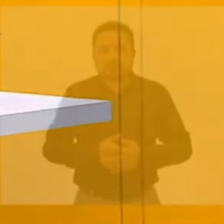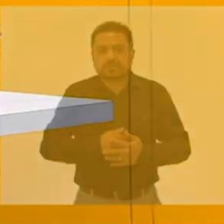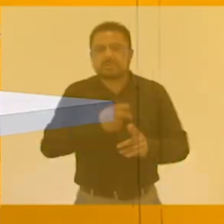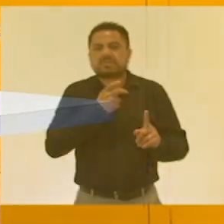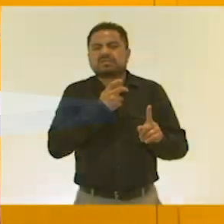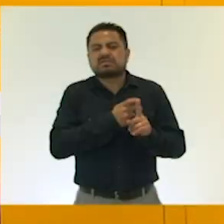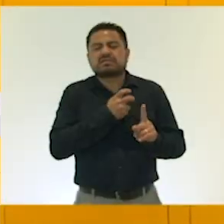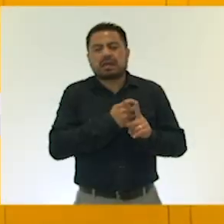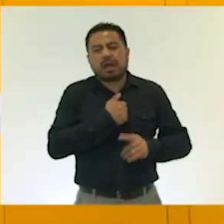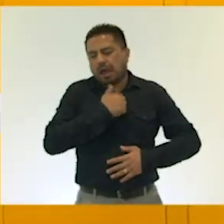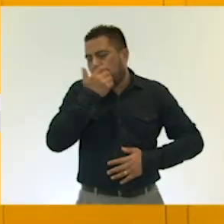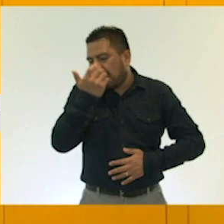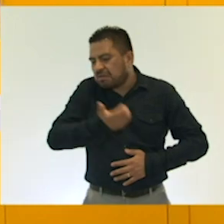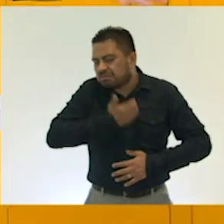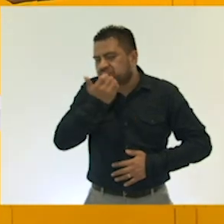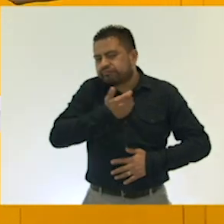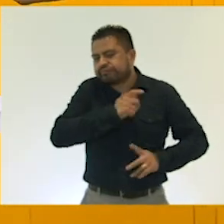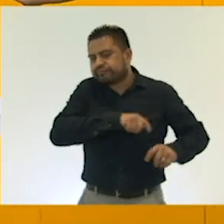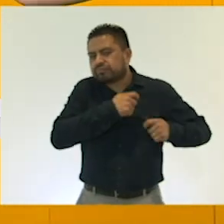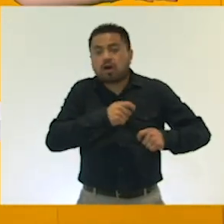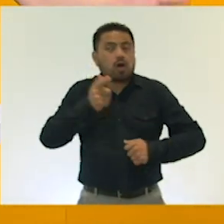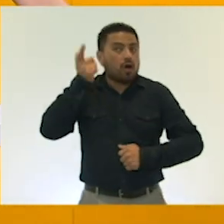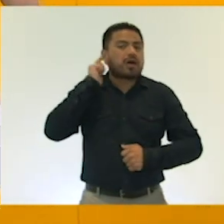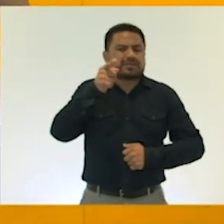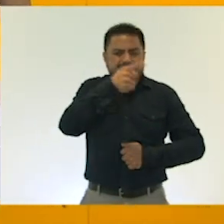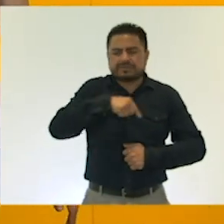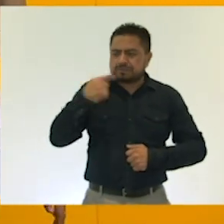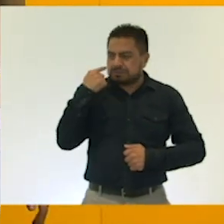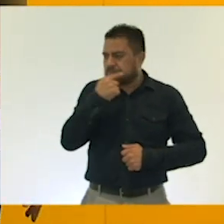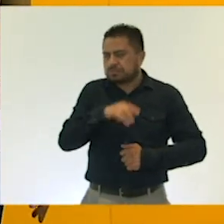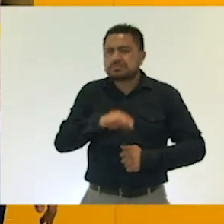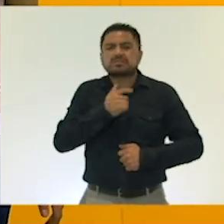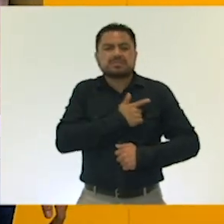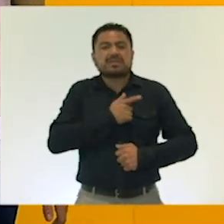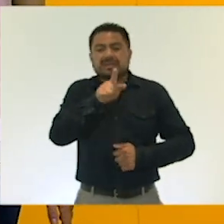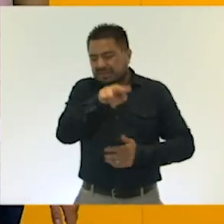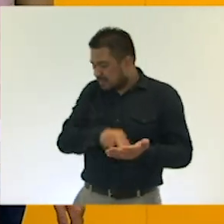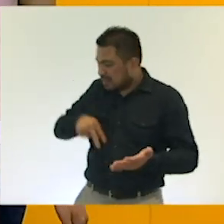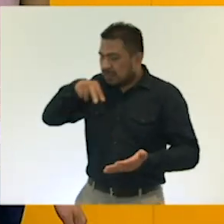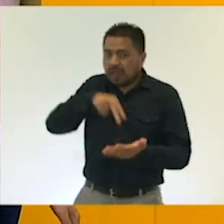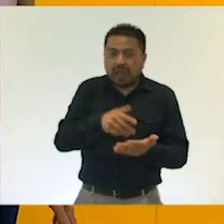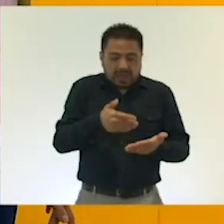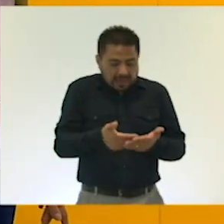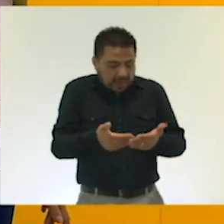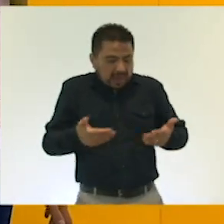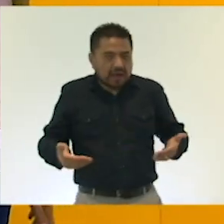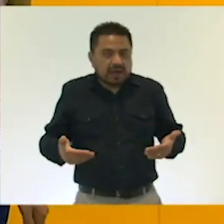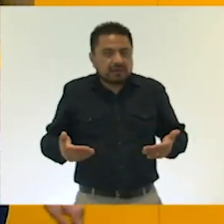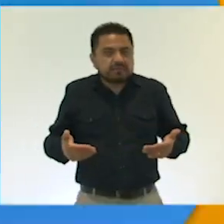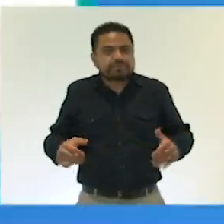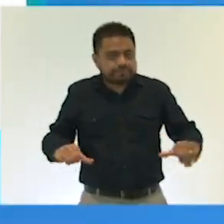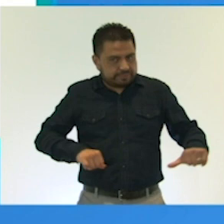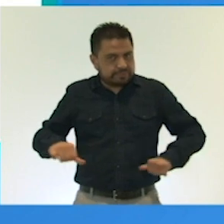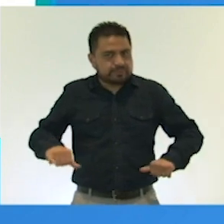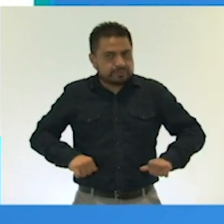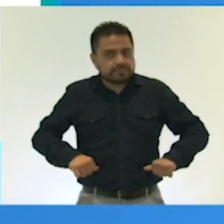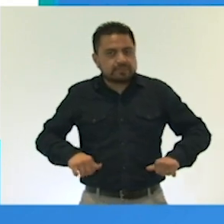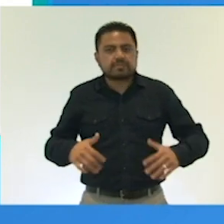Fue mis tradiciones y costumbres. Esperamos que te haya gustado. Levántate de tu lugar porque es hora de activarnos.